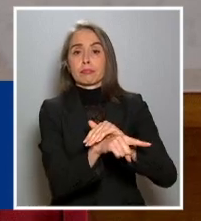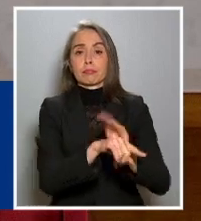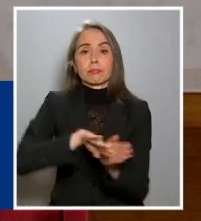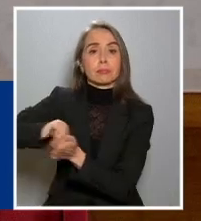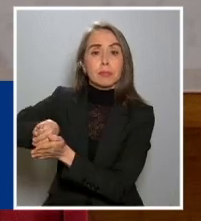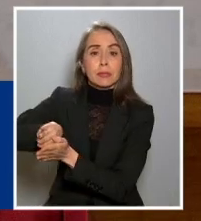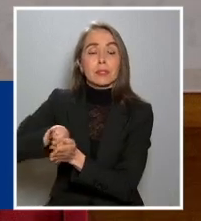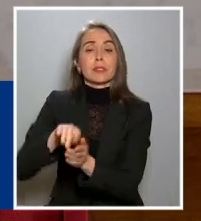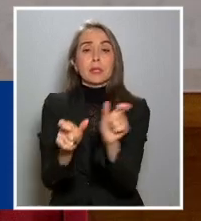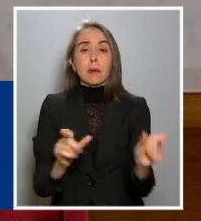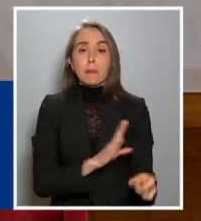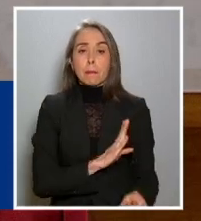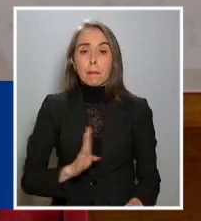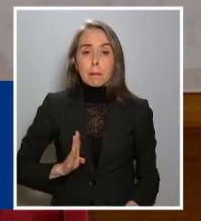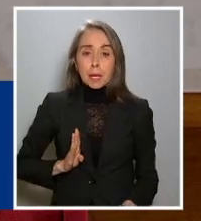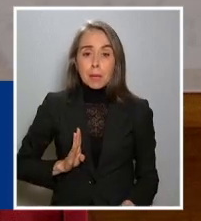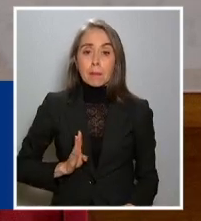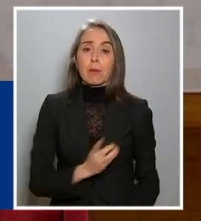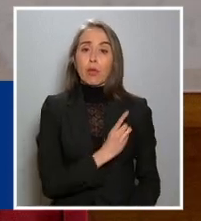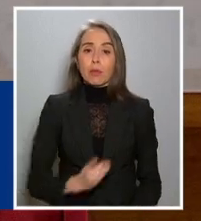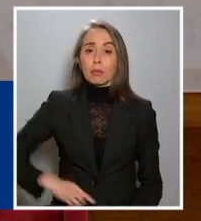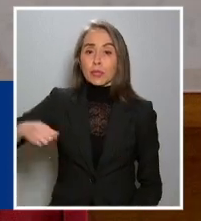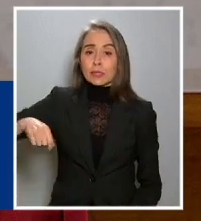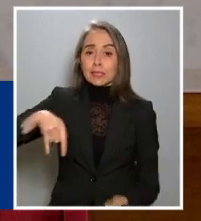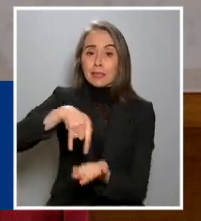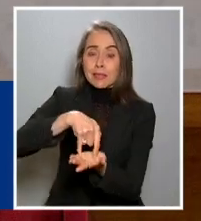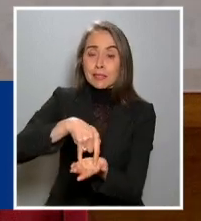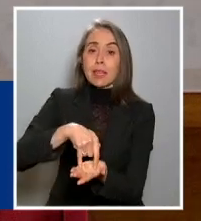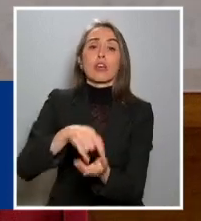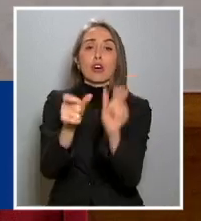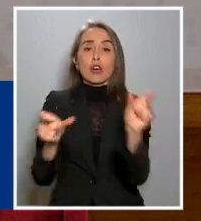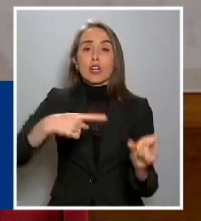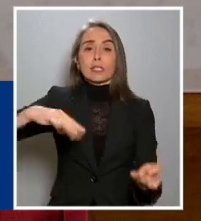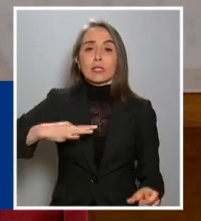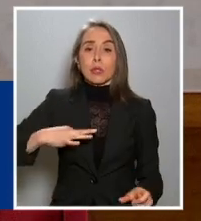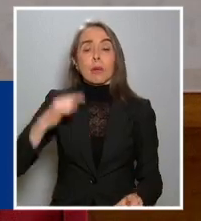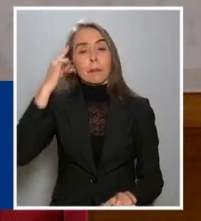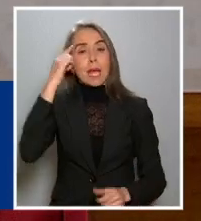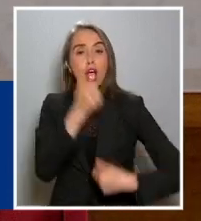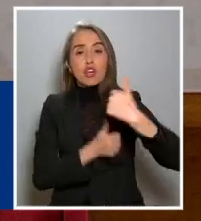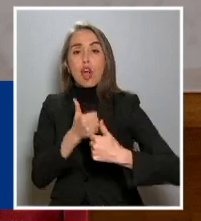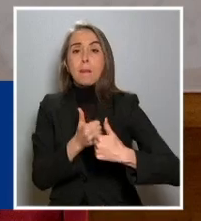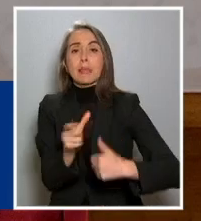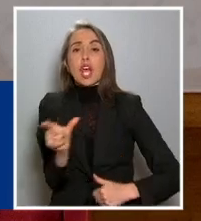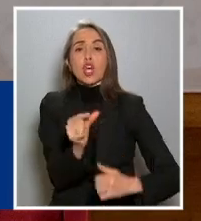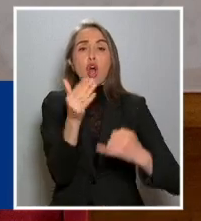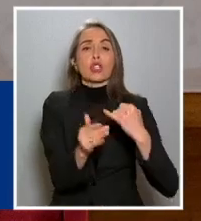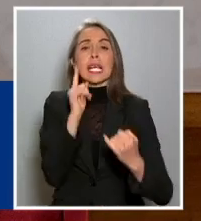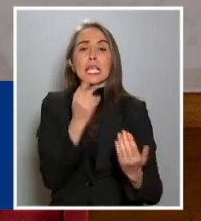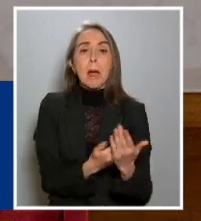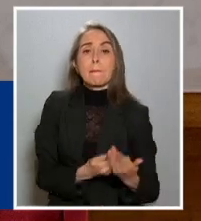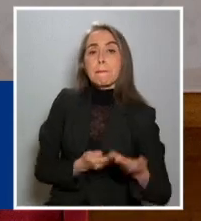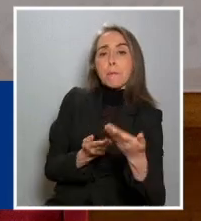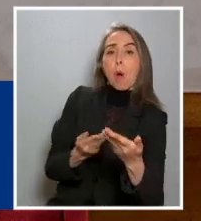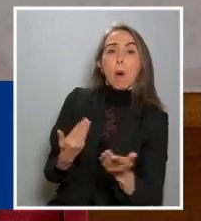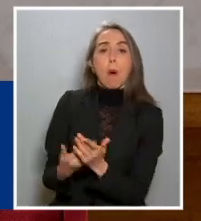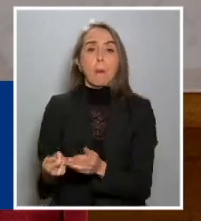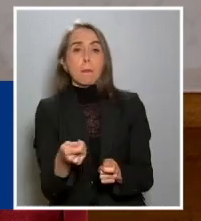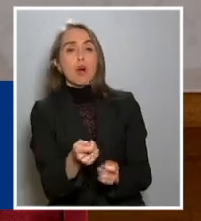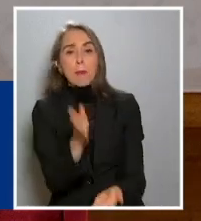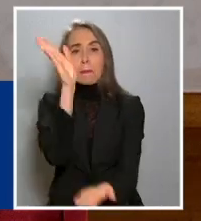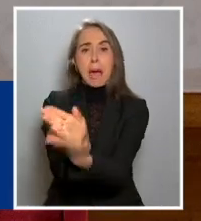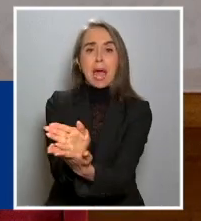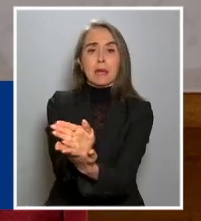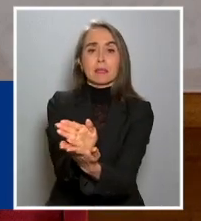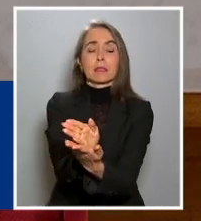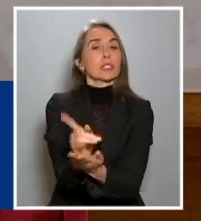Estimados congresistas, estimado pueblo de Chile, no podemos quedarnos solo en la competencia cortoplacista de quien propone para el momento la medida más drástica